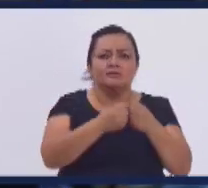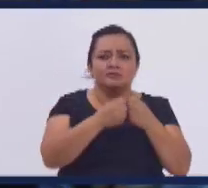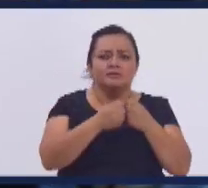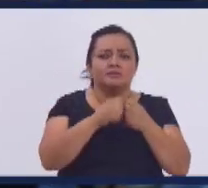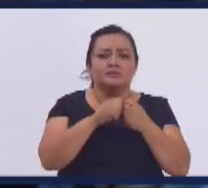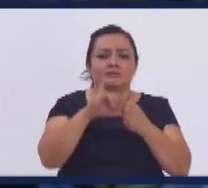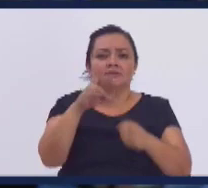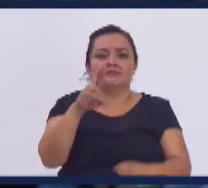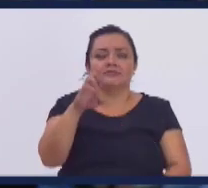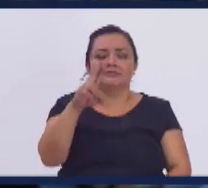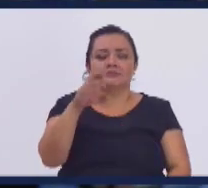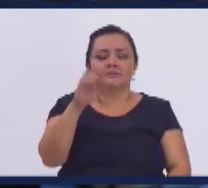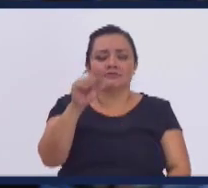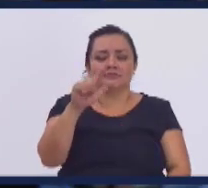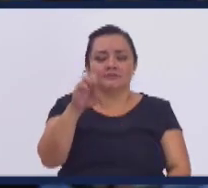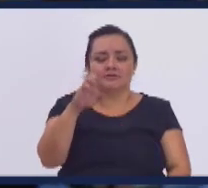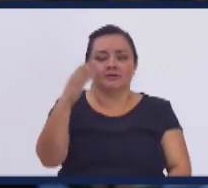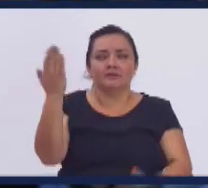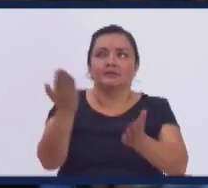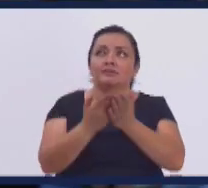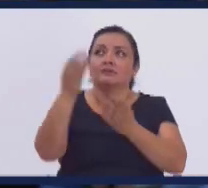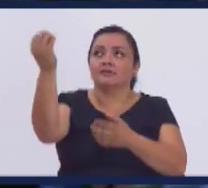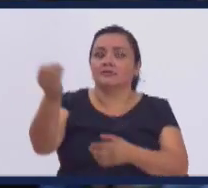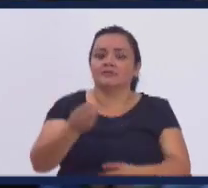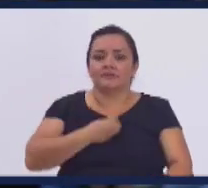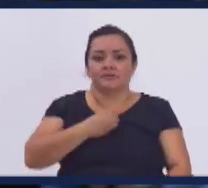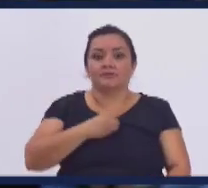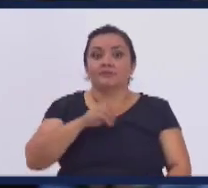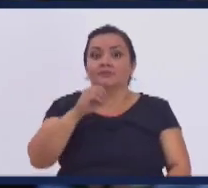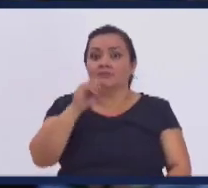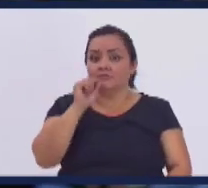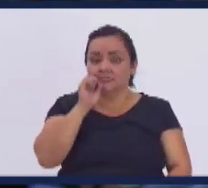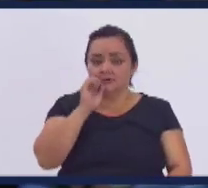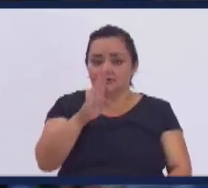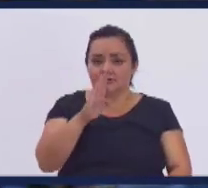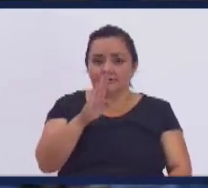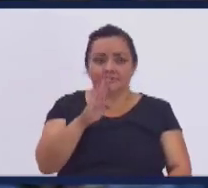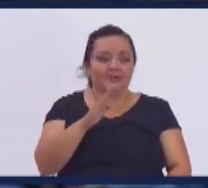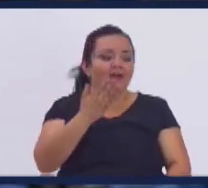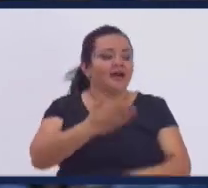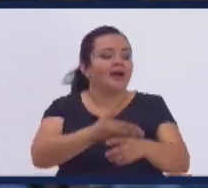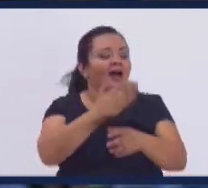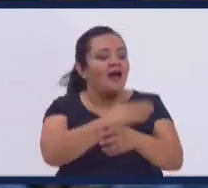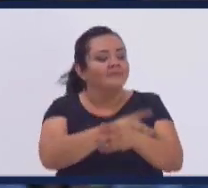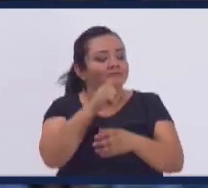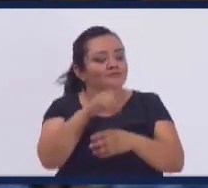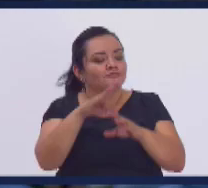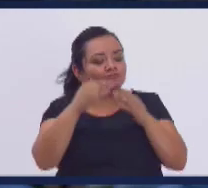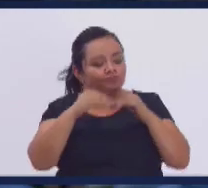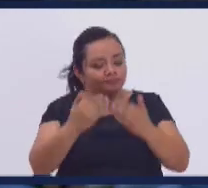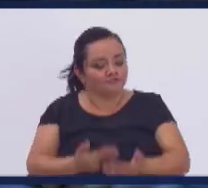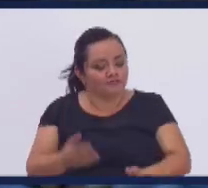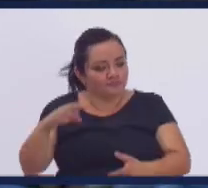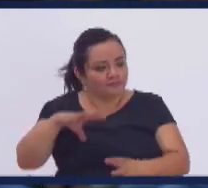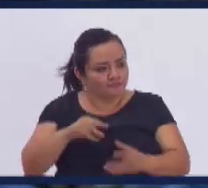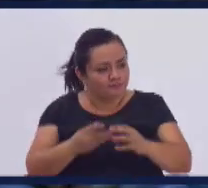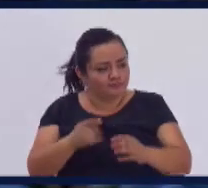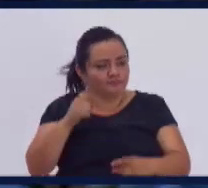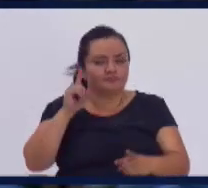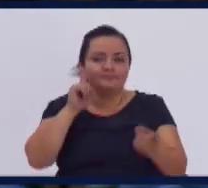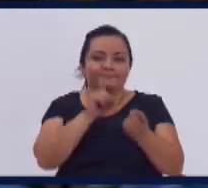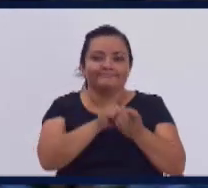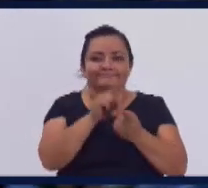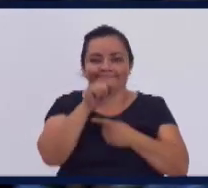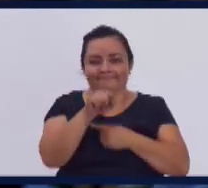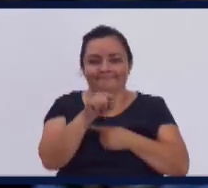5. Vino pues palabra de Jehová a mí diciendo, 2 puntos, antes que te formase en el vientre te conocí. ¿Cuántos dicen